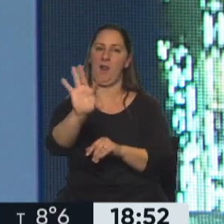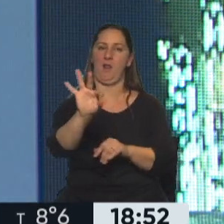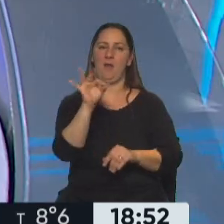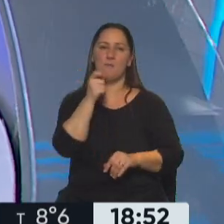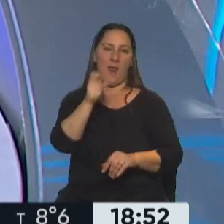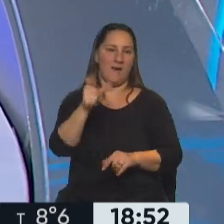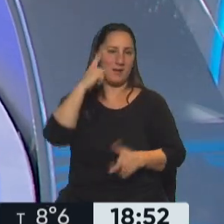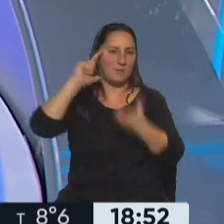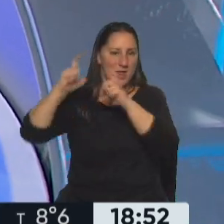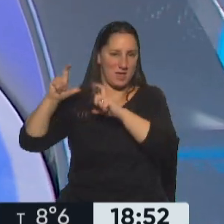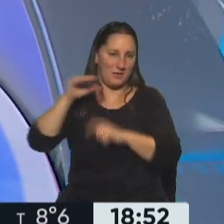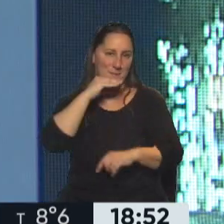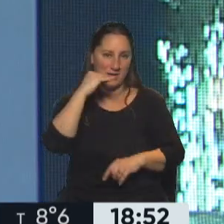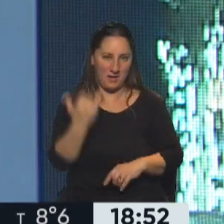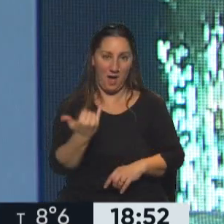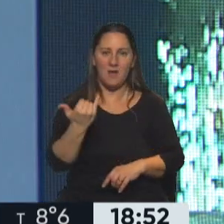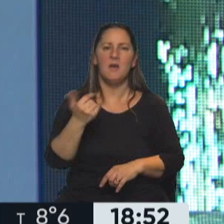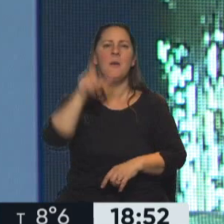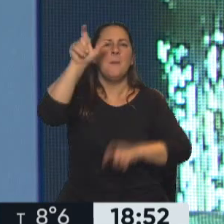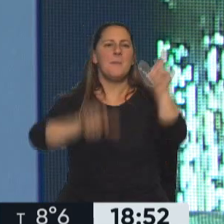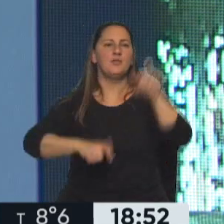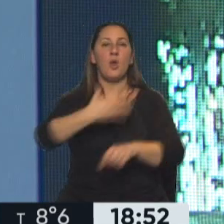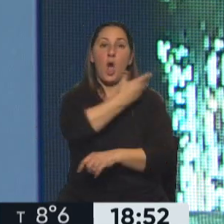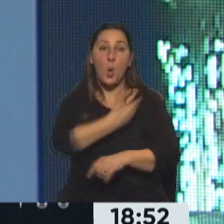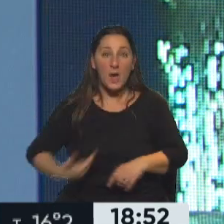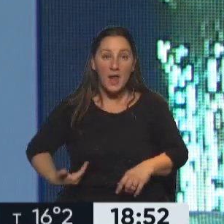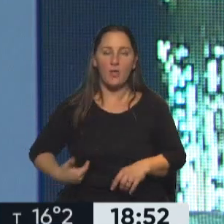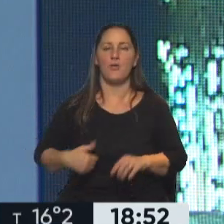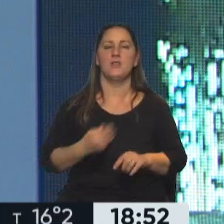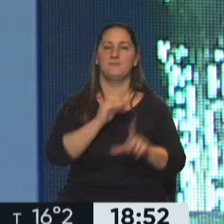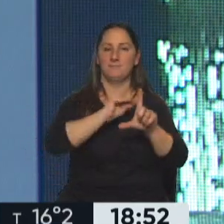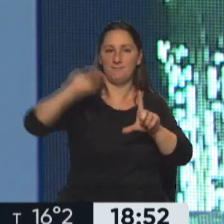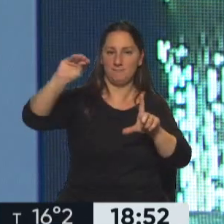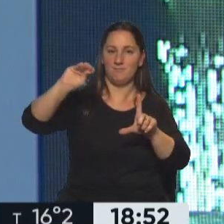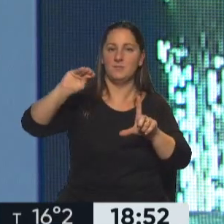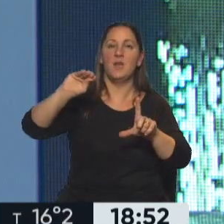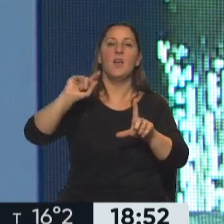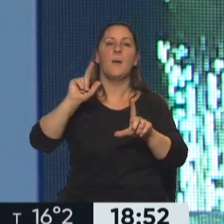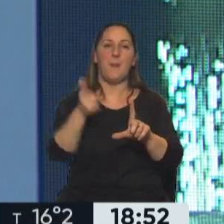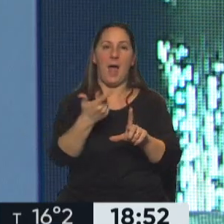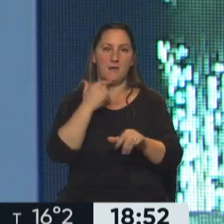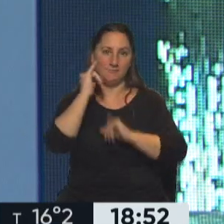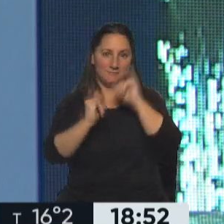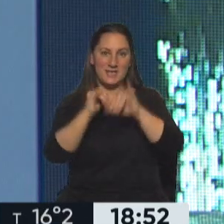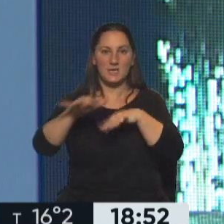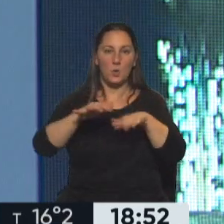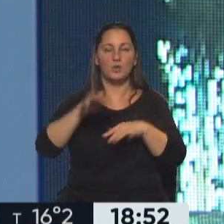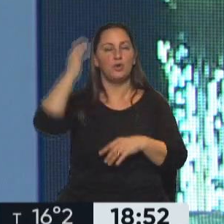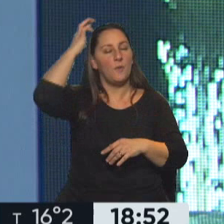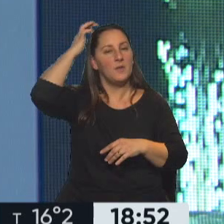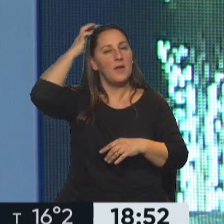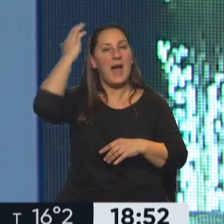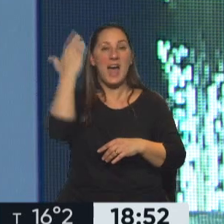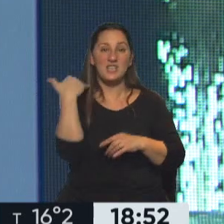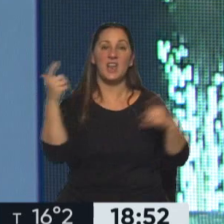tiene Sergio Massa. Pero digo, fueron los gobernadores los primeros en salir a cerrar filas con Silvina Batakis. No olvidemos ayer una reunión